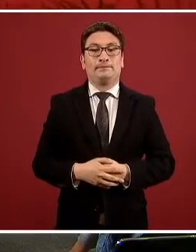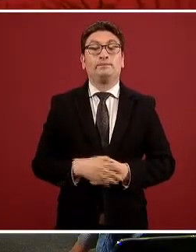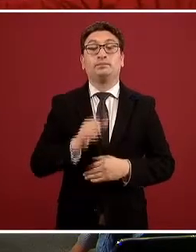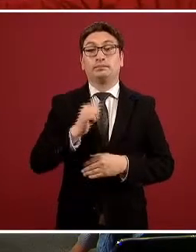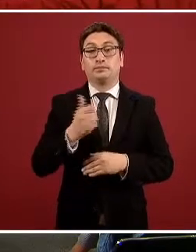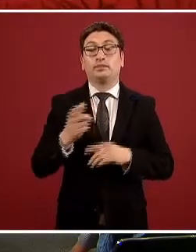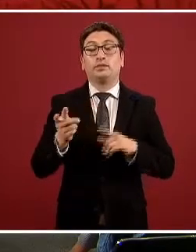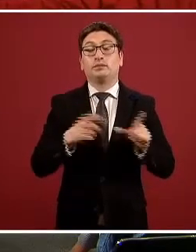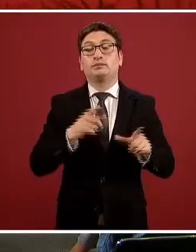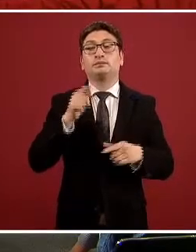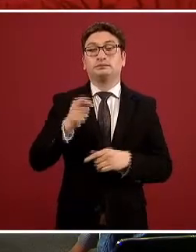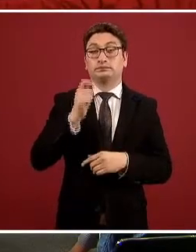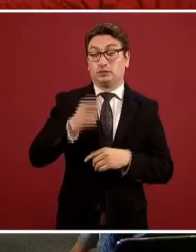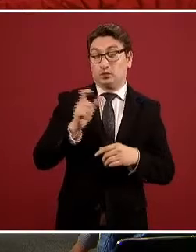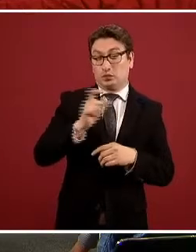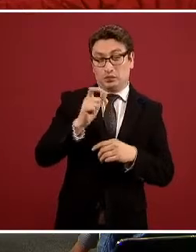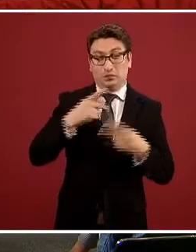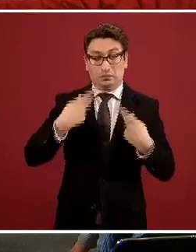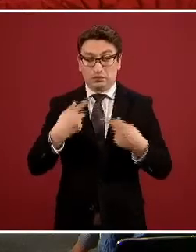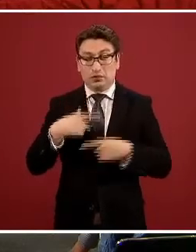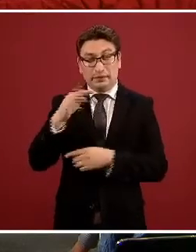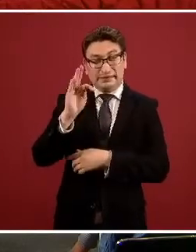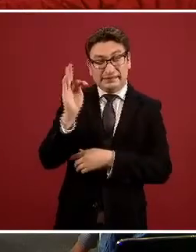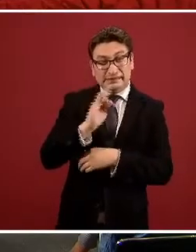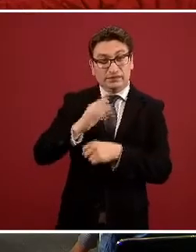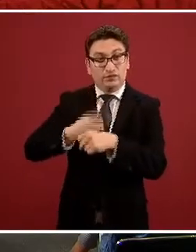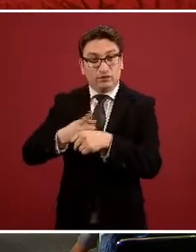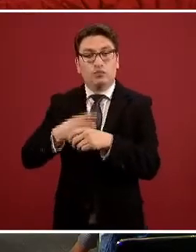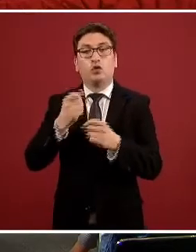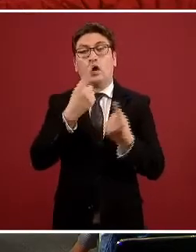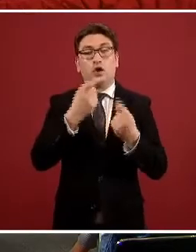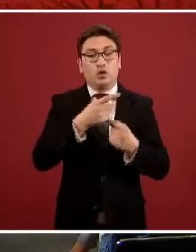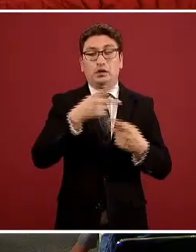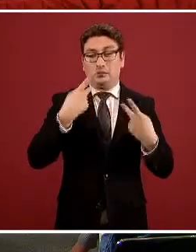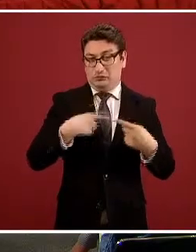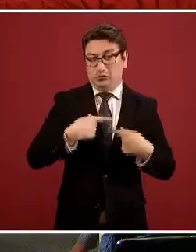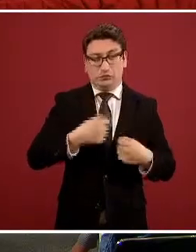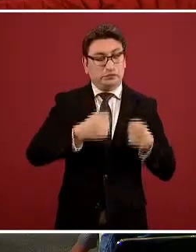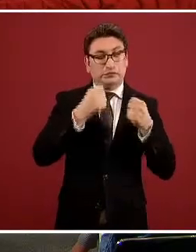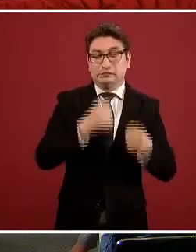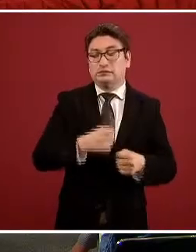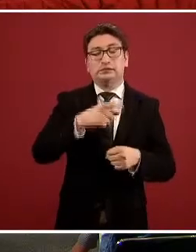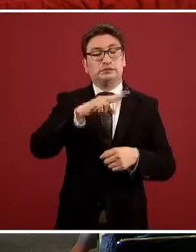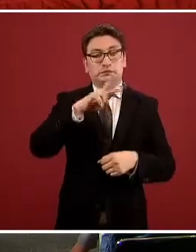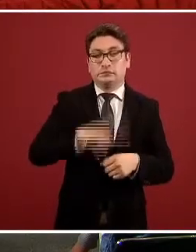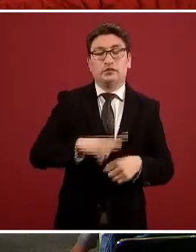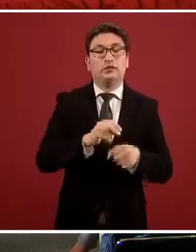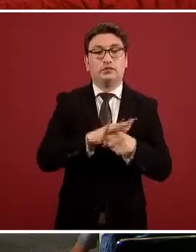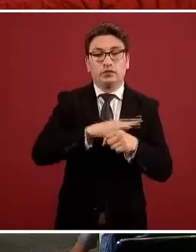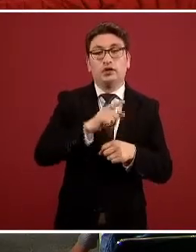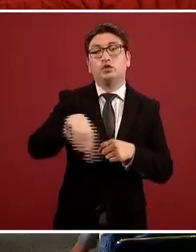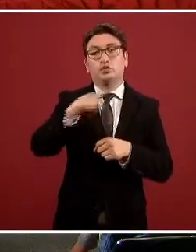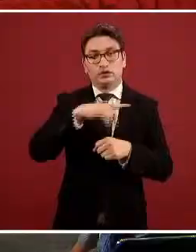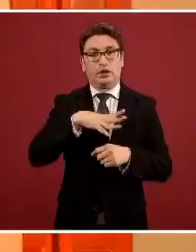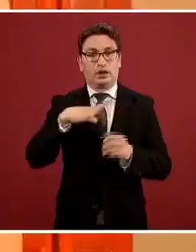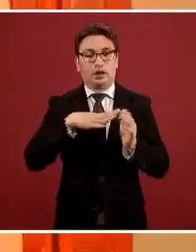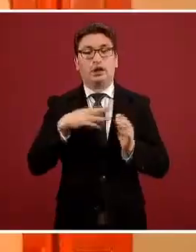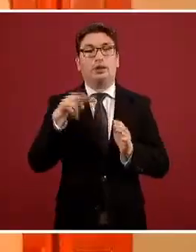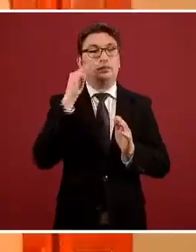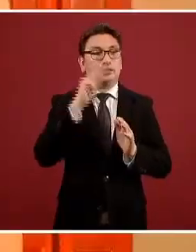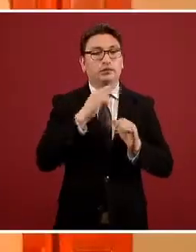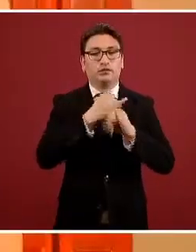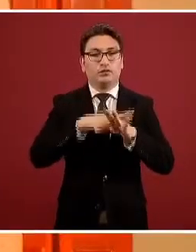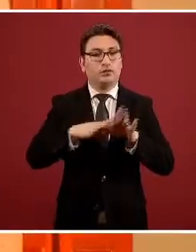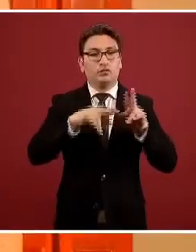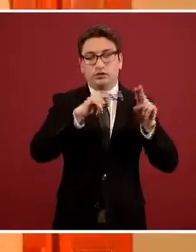Cuando vemos los casos sospechosos y los casos confirmados, les dejamos esta información que quedará grabada en la transmisión. No entro en